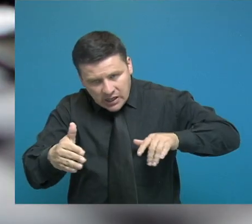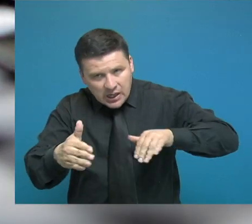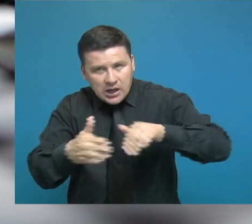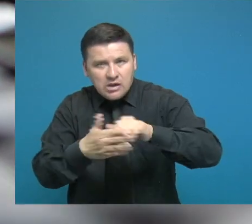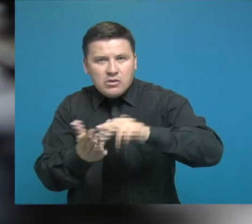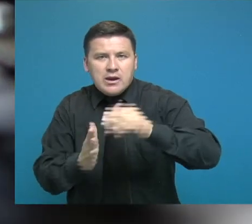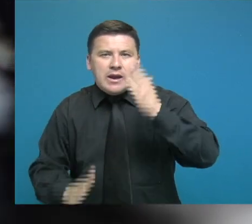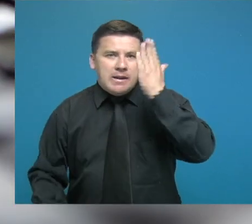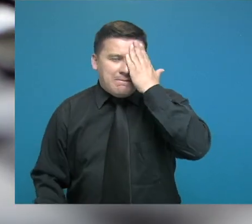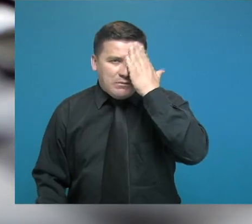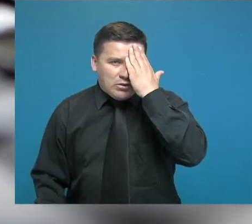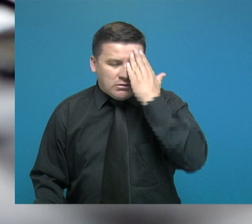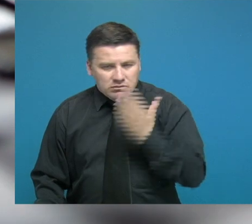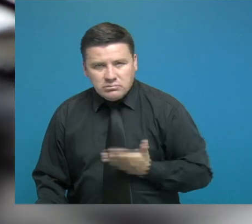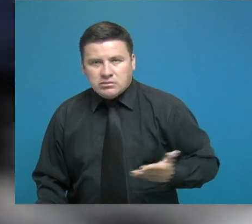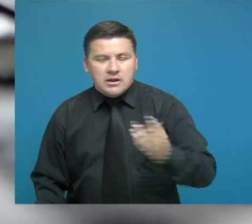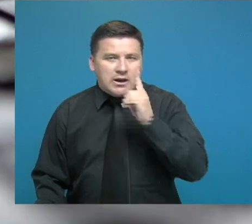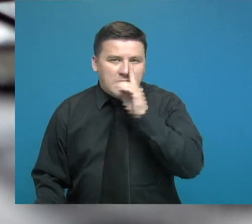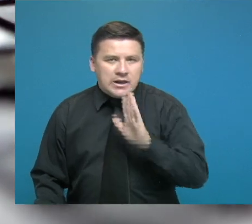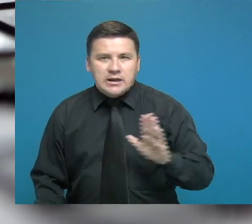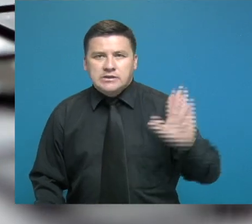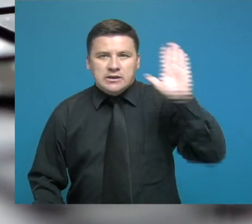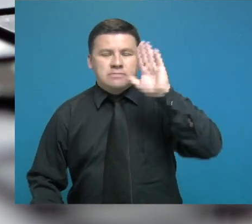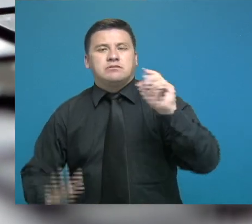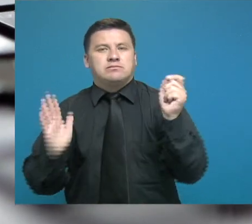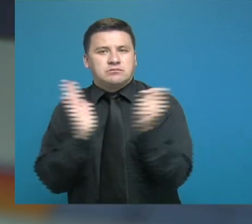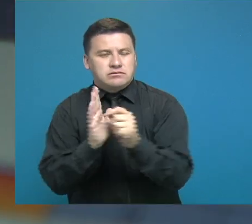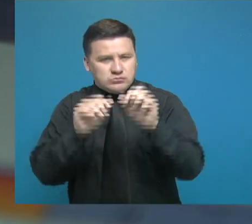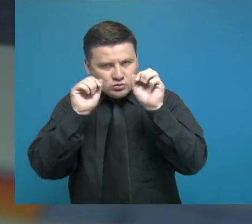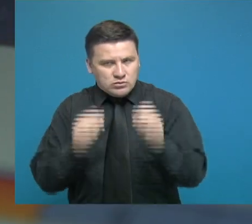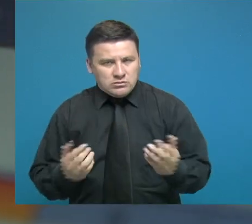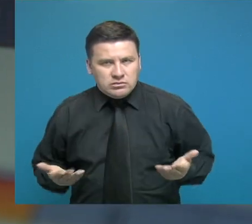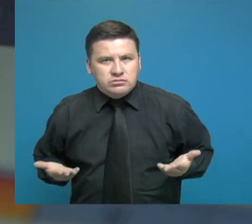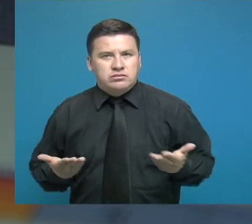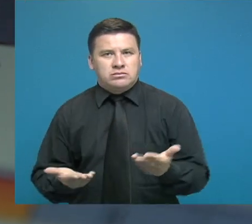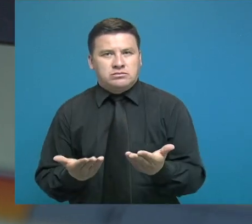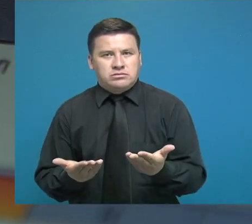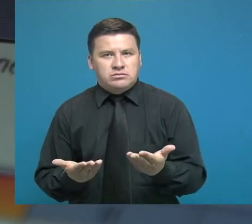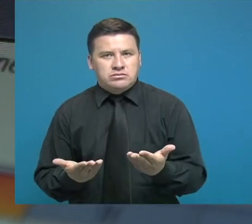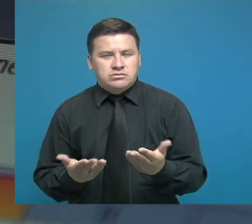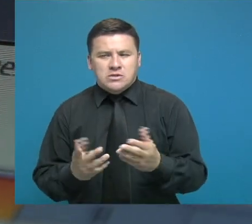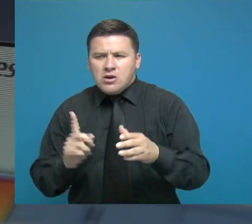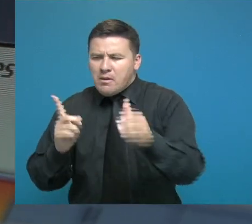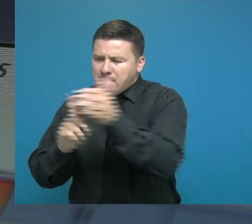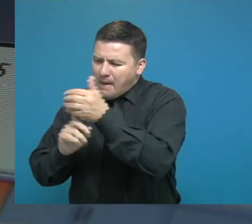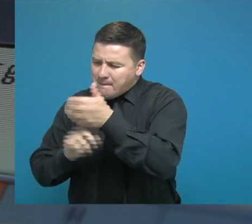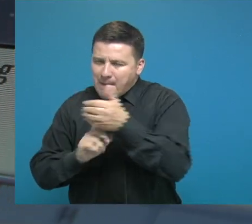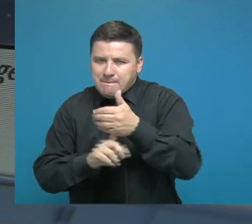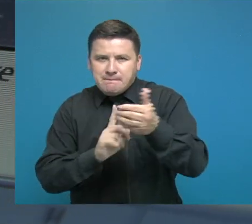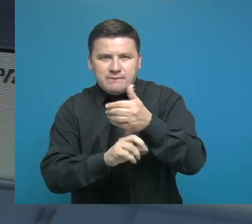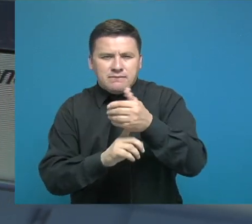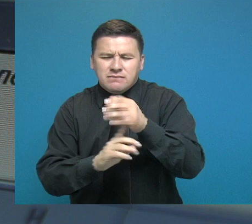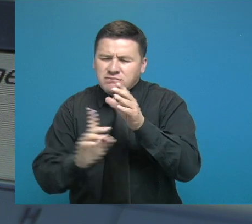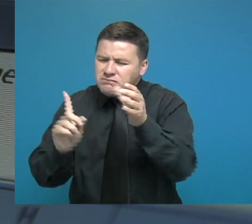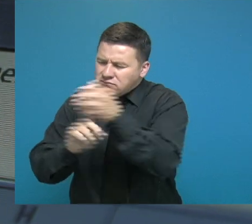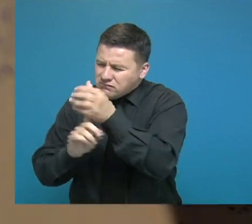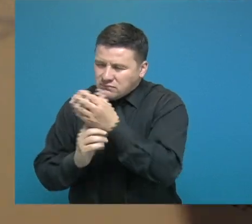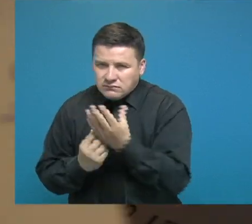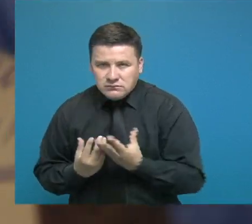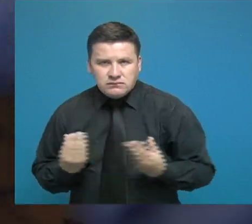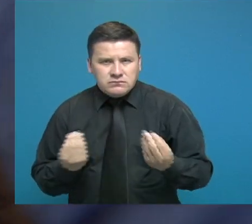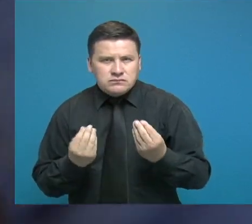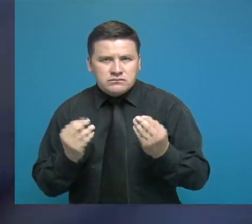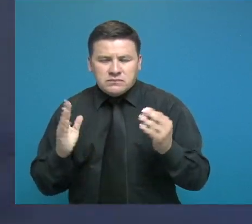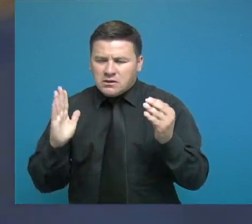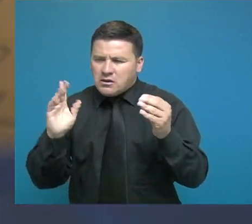de archivos de memoria histórica a nivel nacional, es decir, poderlos localizar,